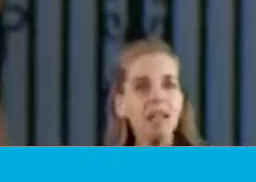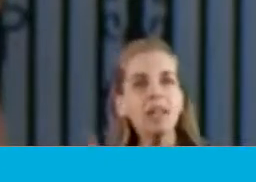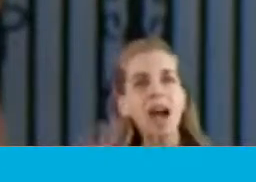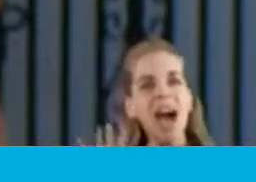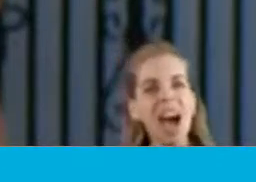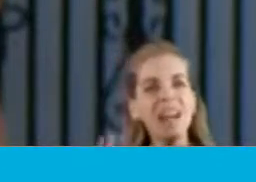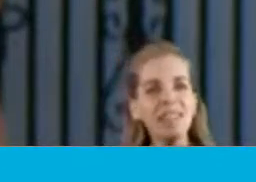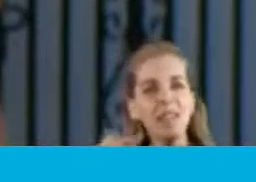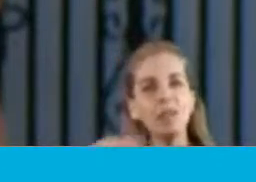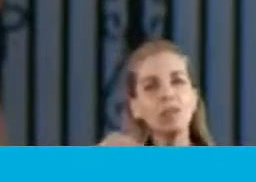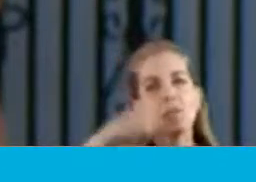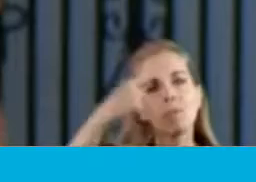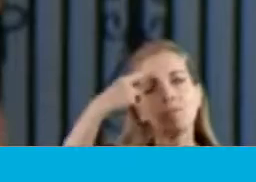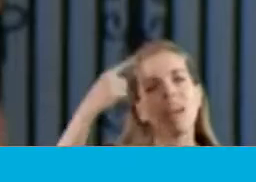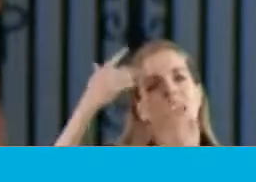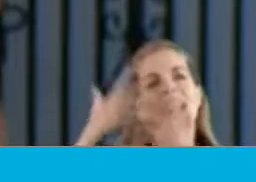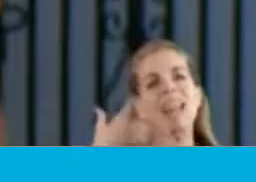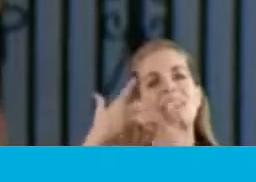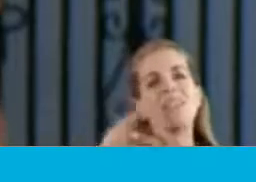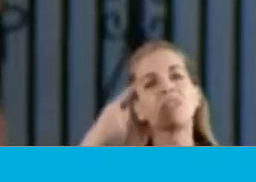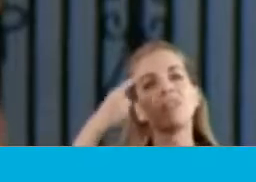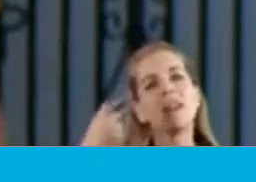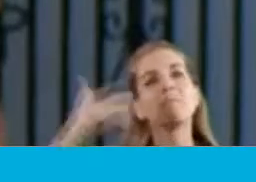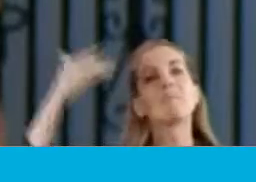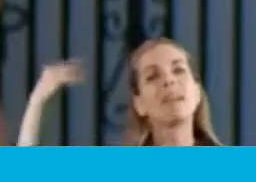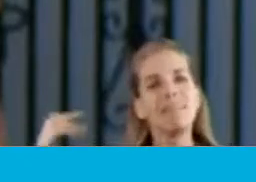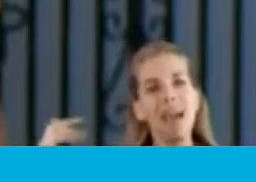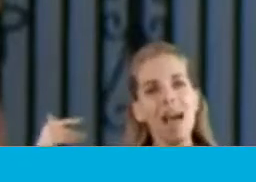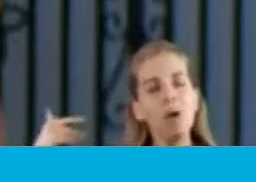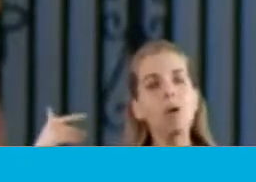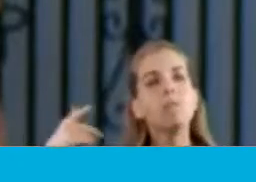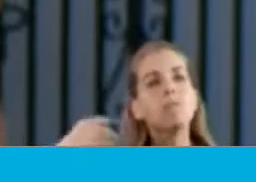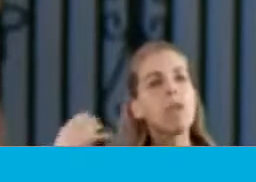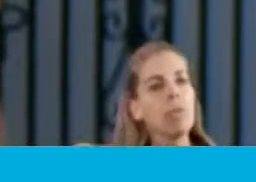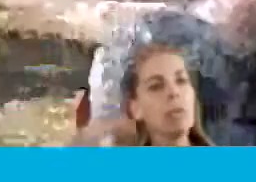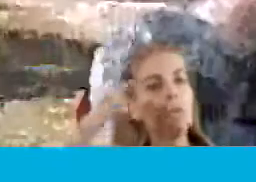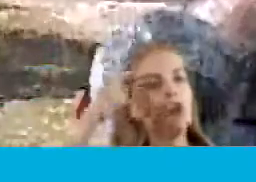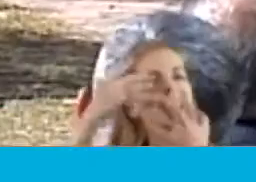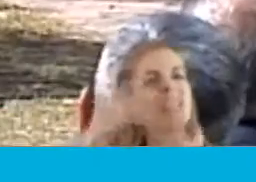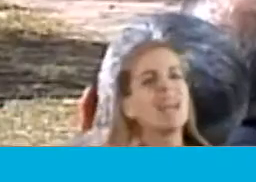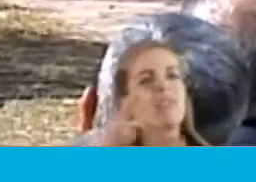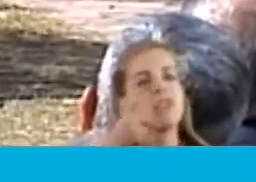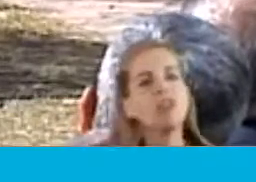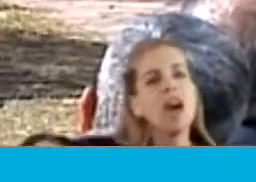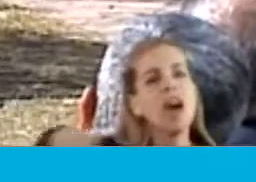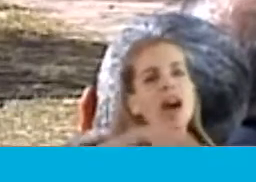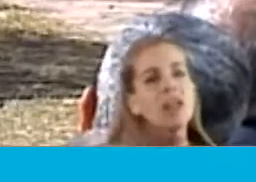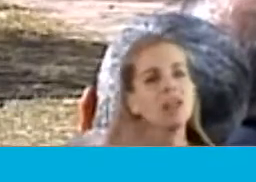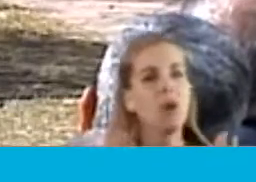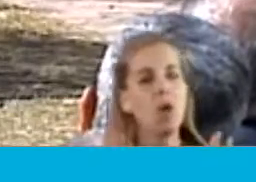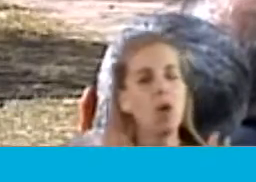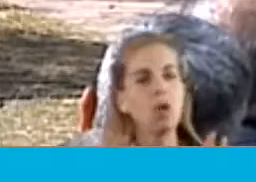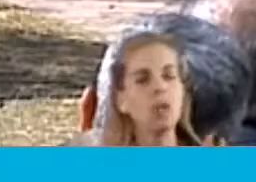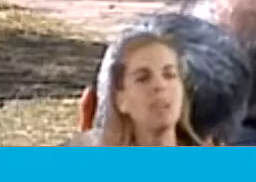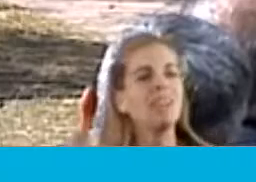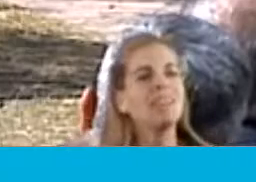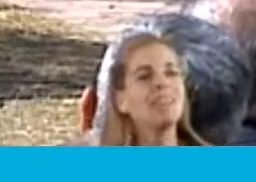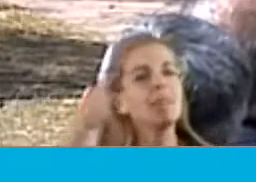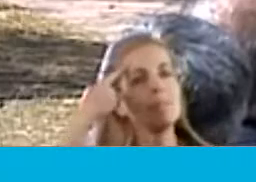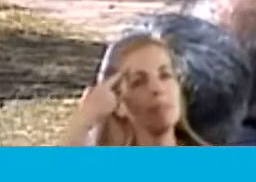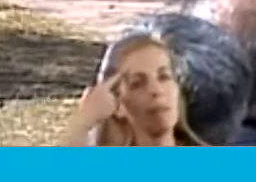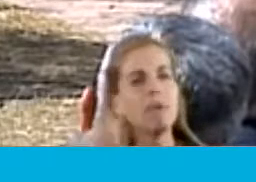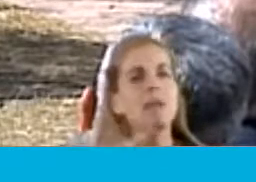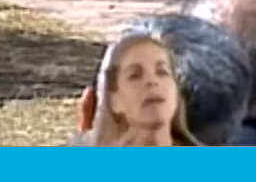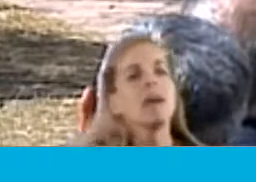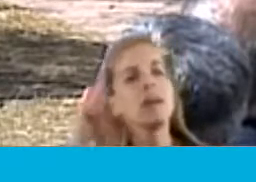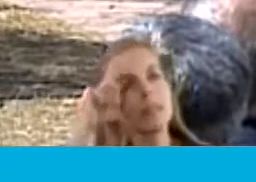debemos mirarnos y que inexorablemente nos invita a reflexionar. Siempre deberemos destacar la